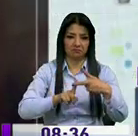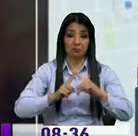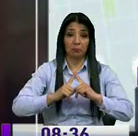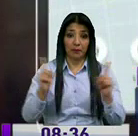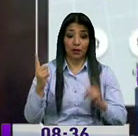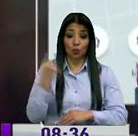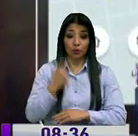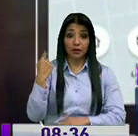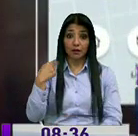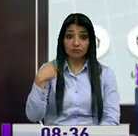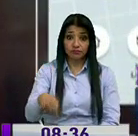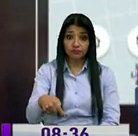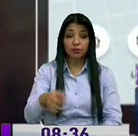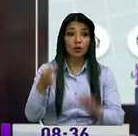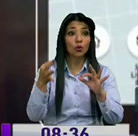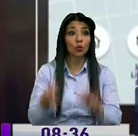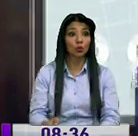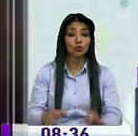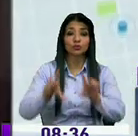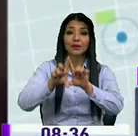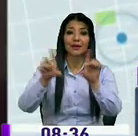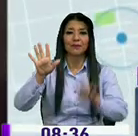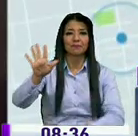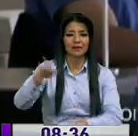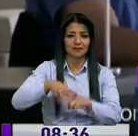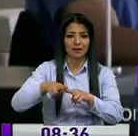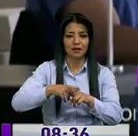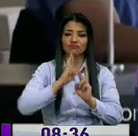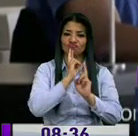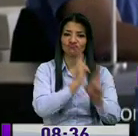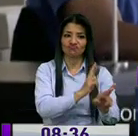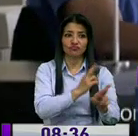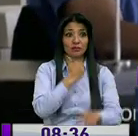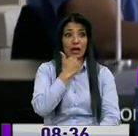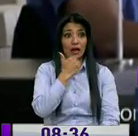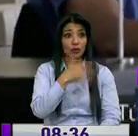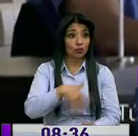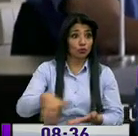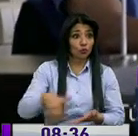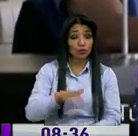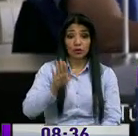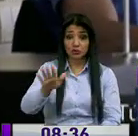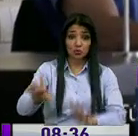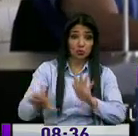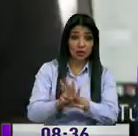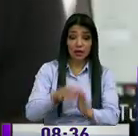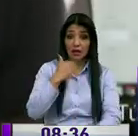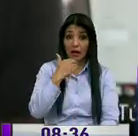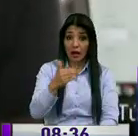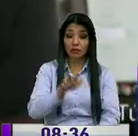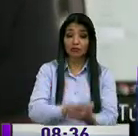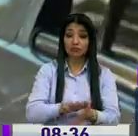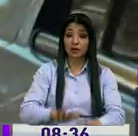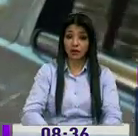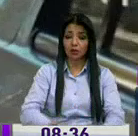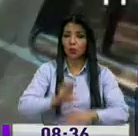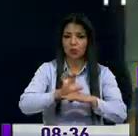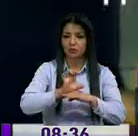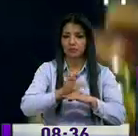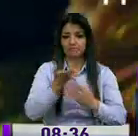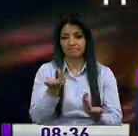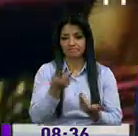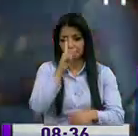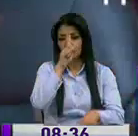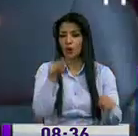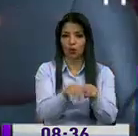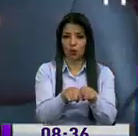después, una de las plataformas se pronunció rechazando cualquier cuestionamiento sobre la legalidad de la aplicación en el Ecuador. Aseguraban que el